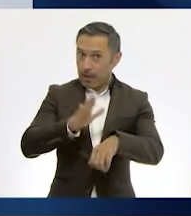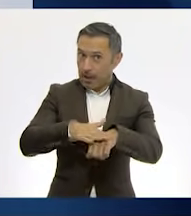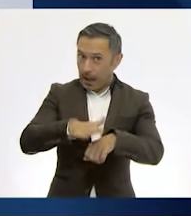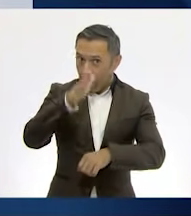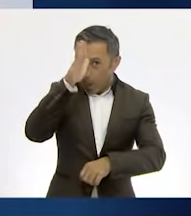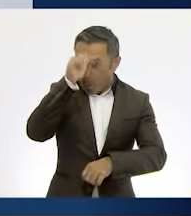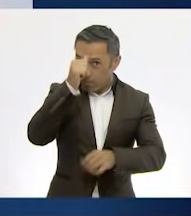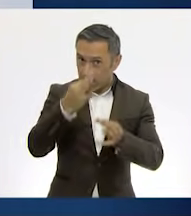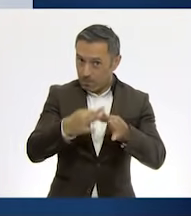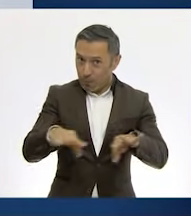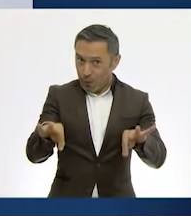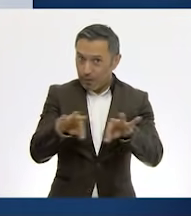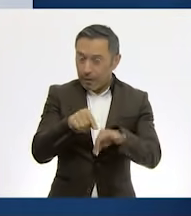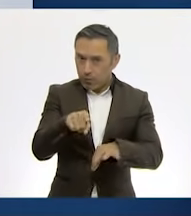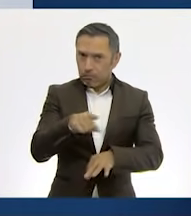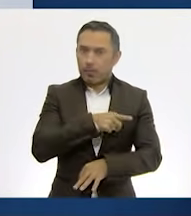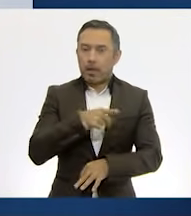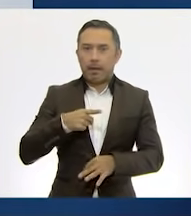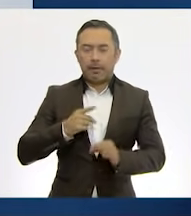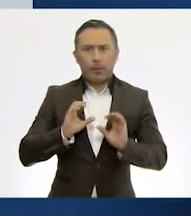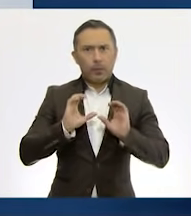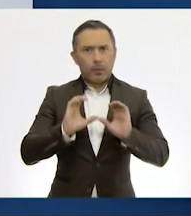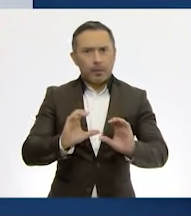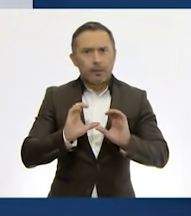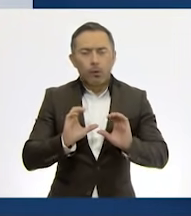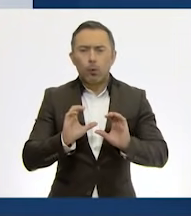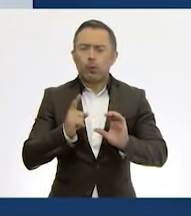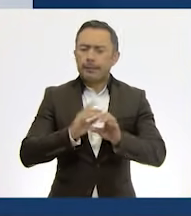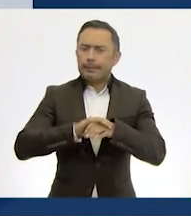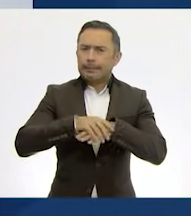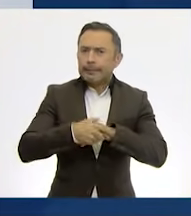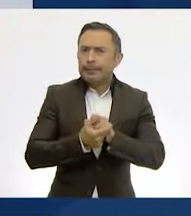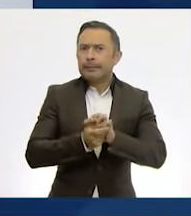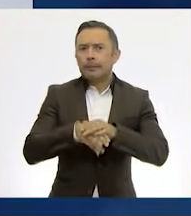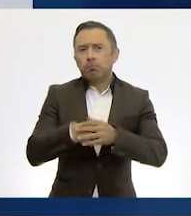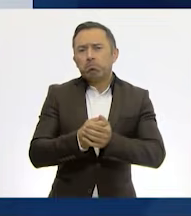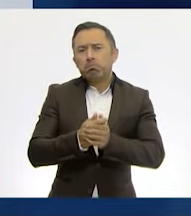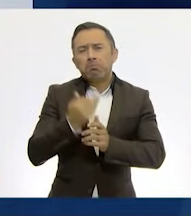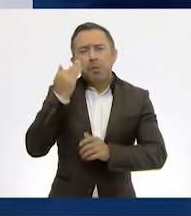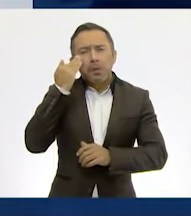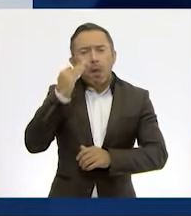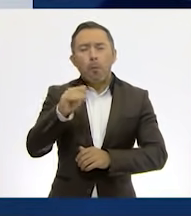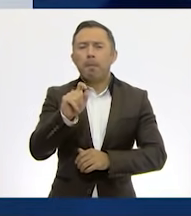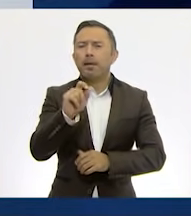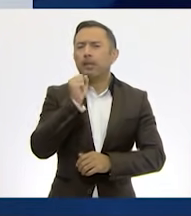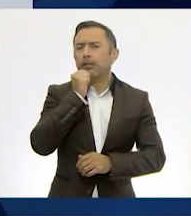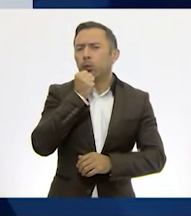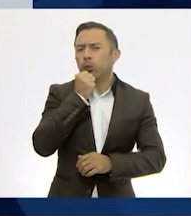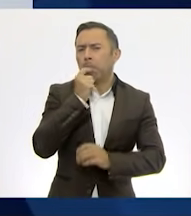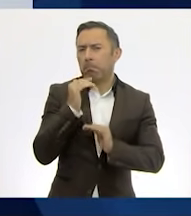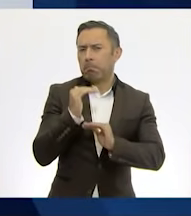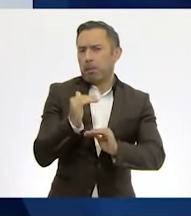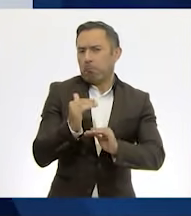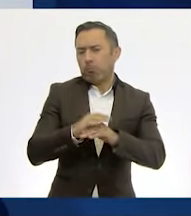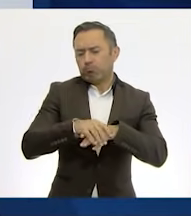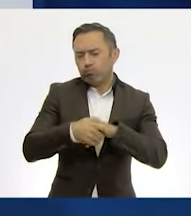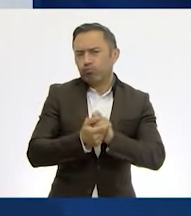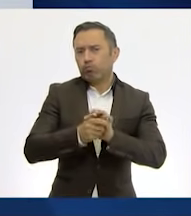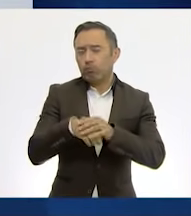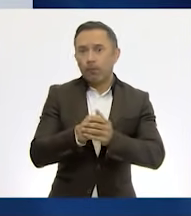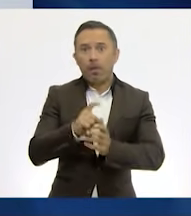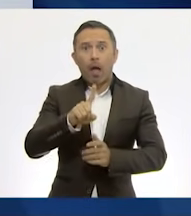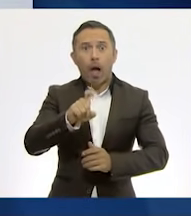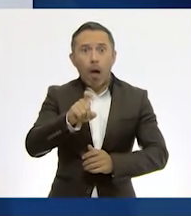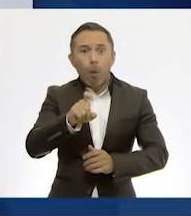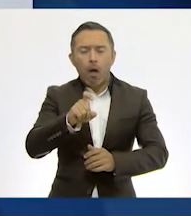seguir cuidándonos, lavándonos las manos por lo menos durante 20 segundos, usando mucha agua y jabón.